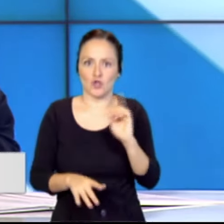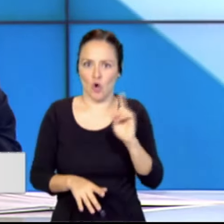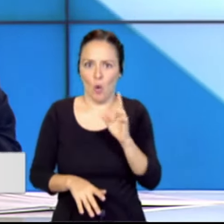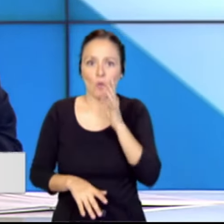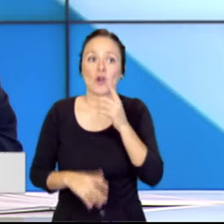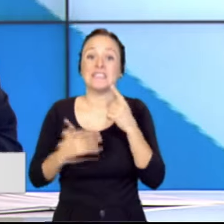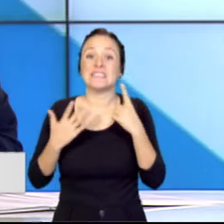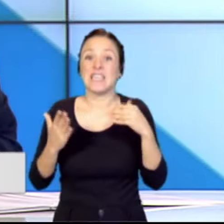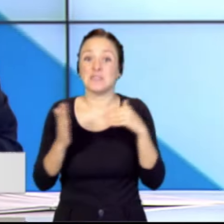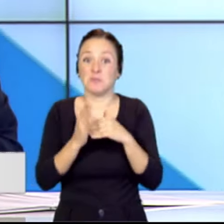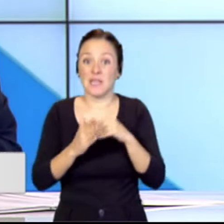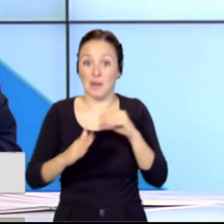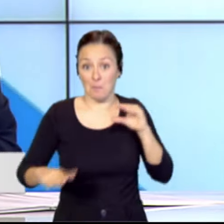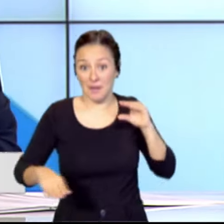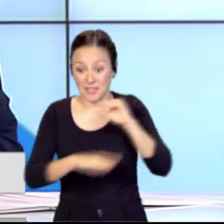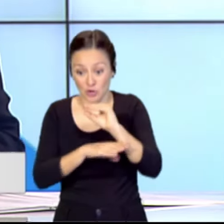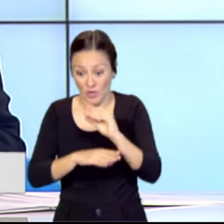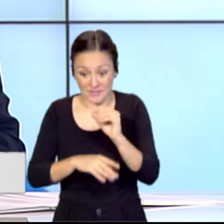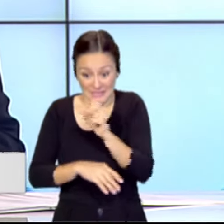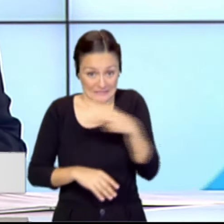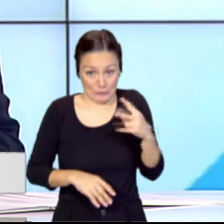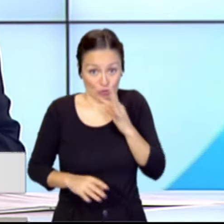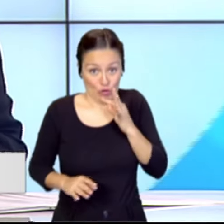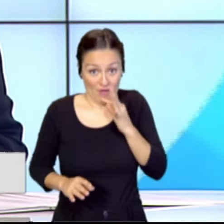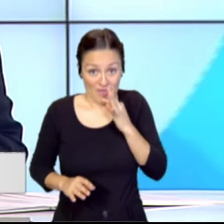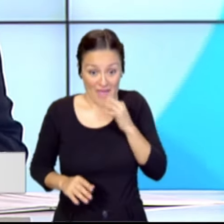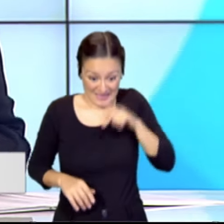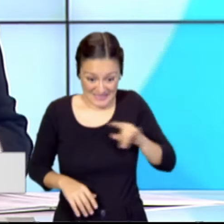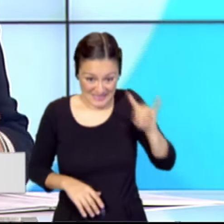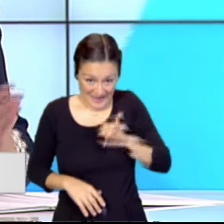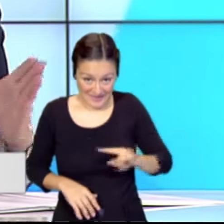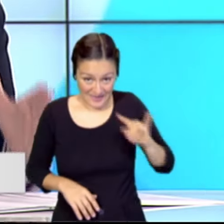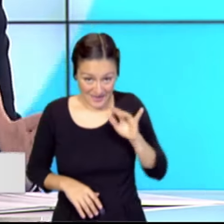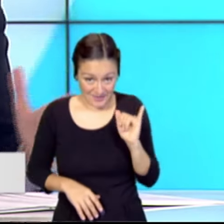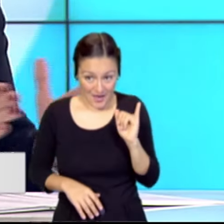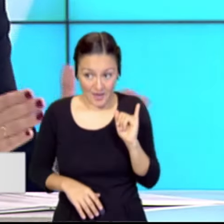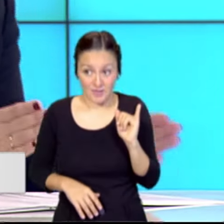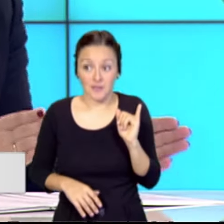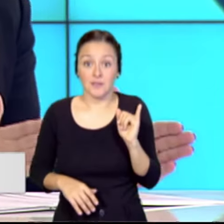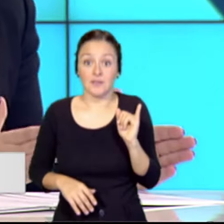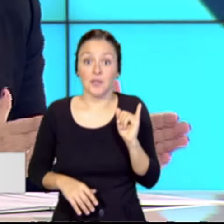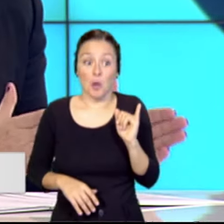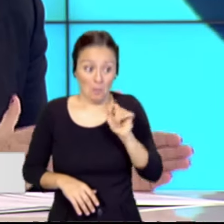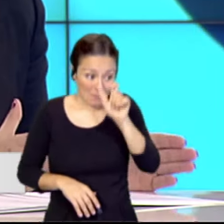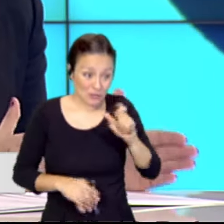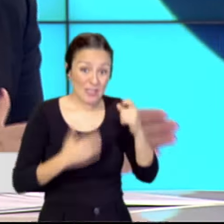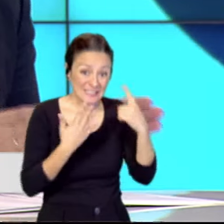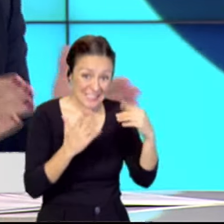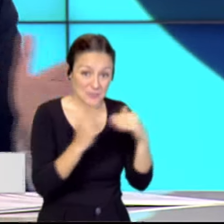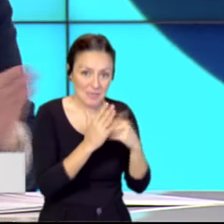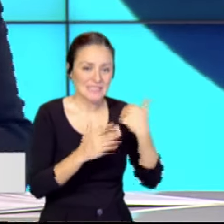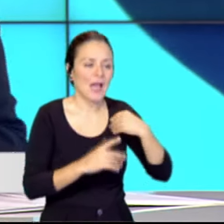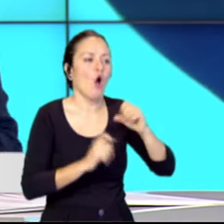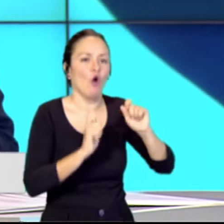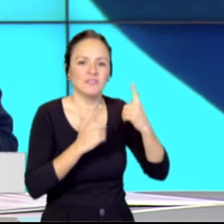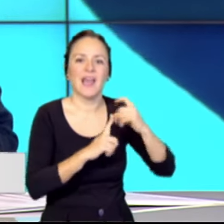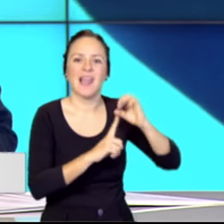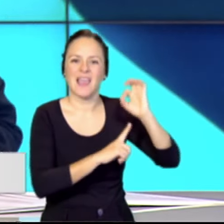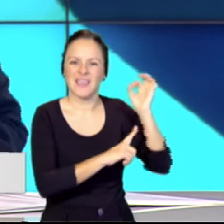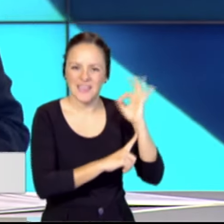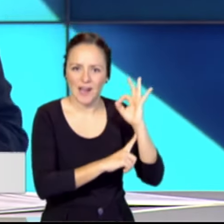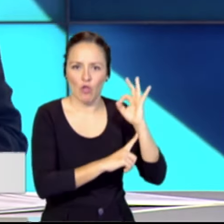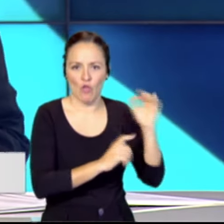efectivas que están ahora mismo en Canarias por esas 6,000 prestaciones o sea personas que le hemos reconocido el grado y tienen ya el